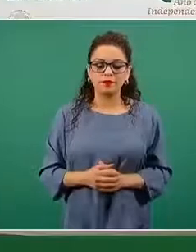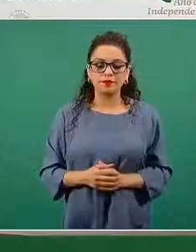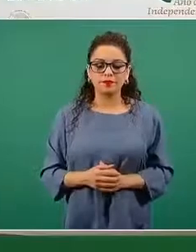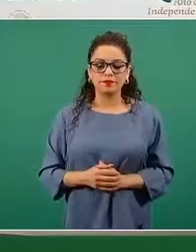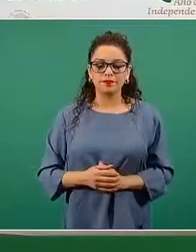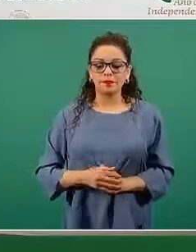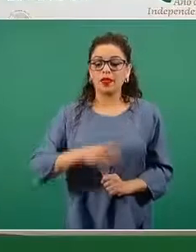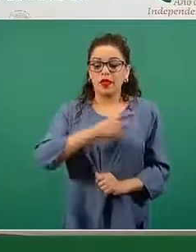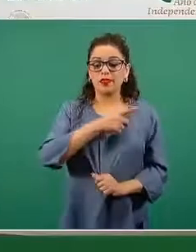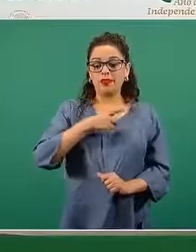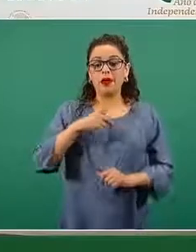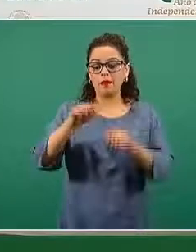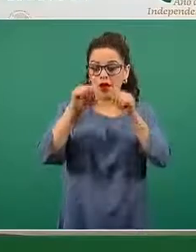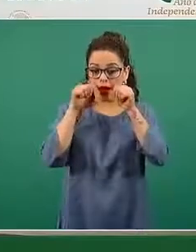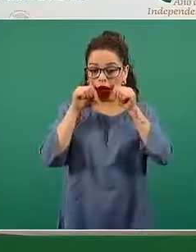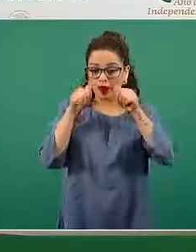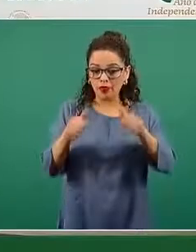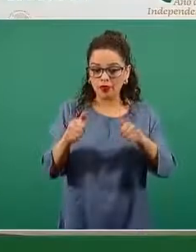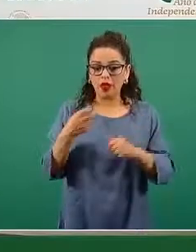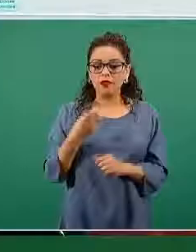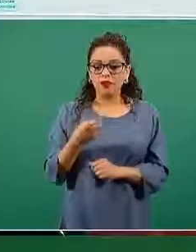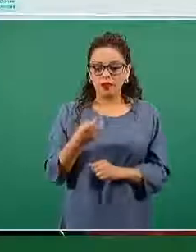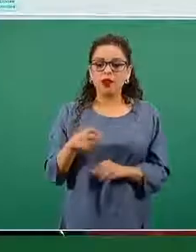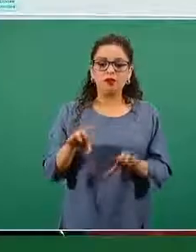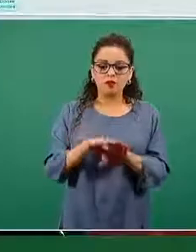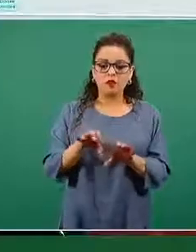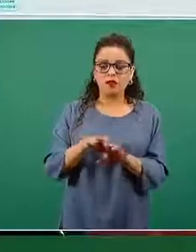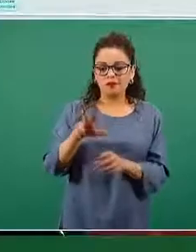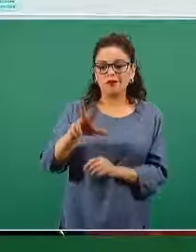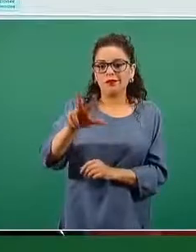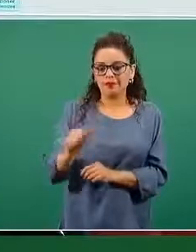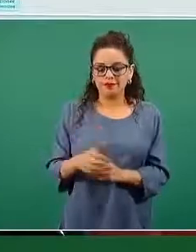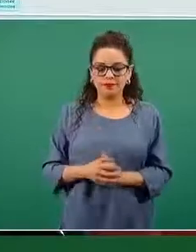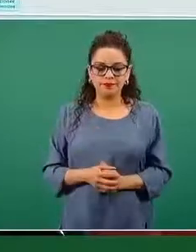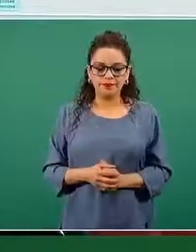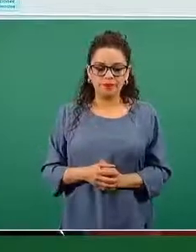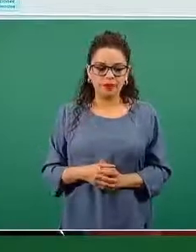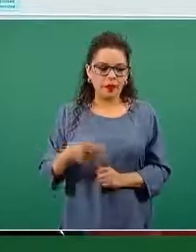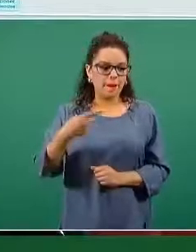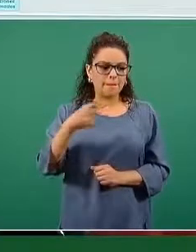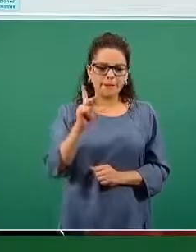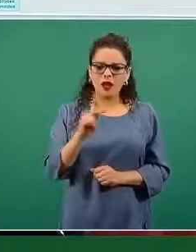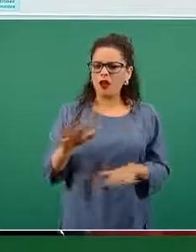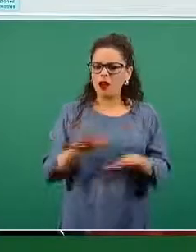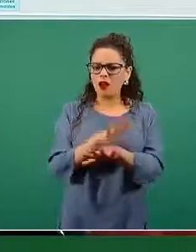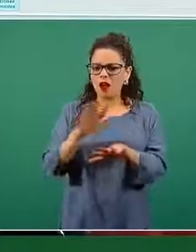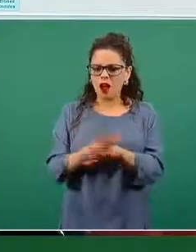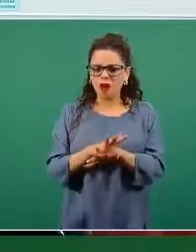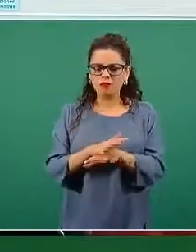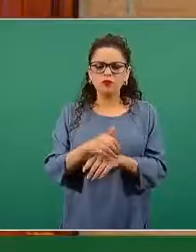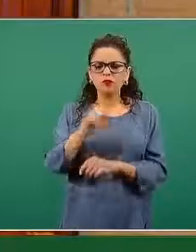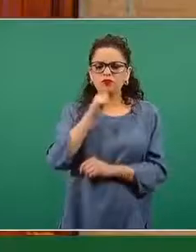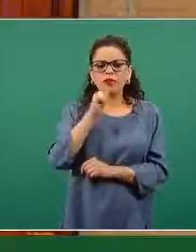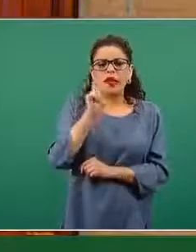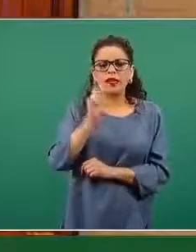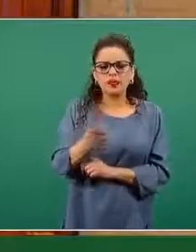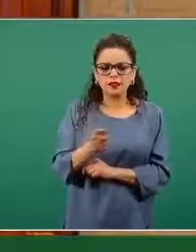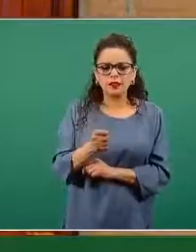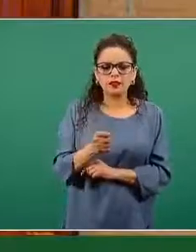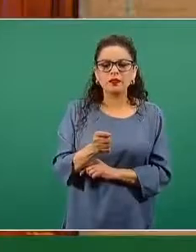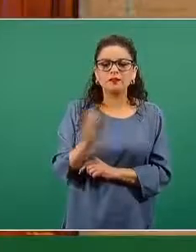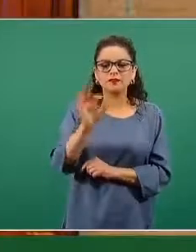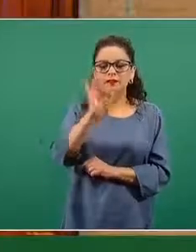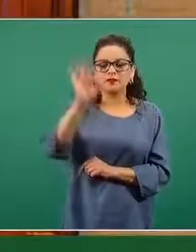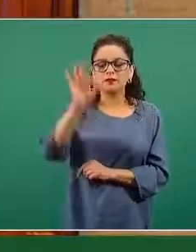estar muy atentos a este comportamiento. Lo que sí no ha tenido todavía mayores cambios es el porcentaje de casos